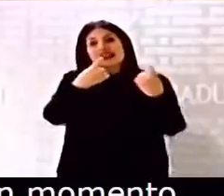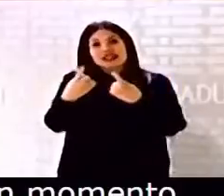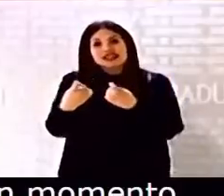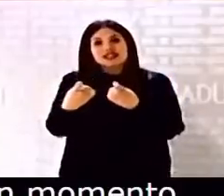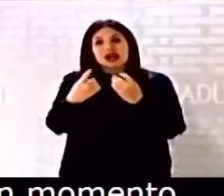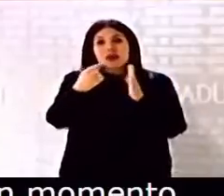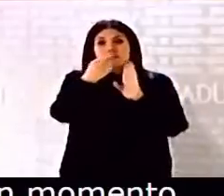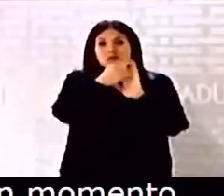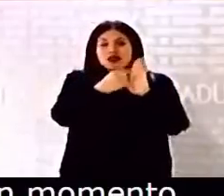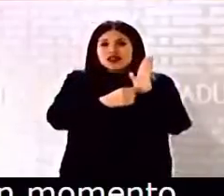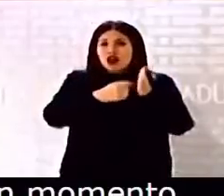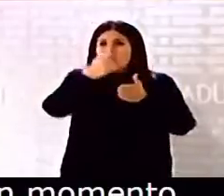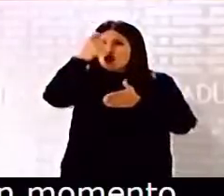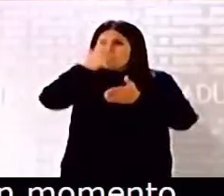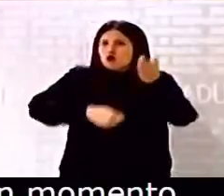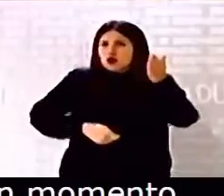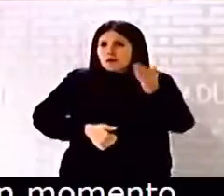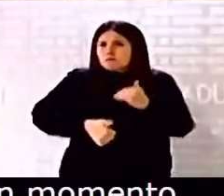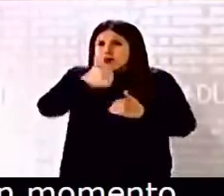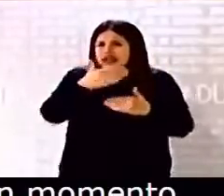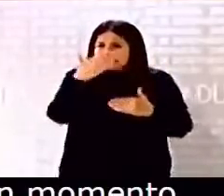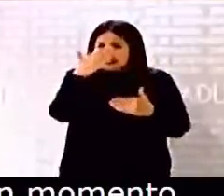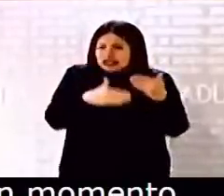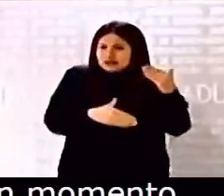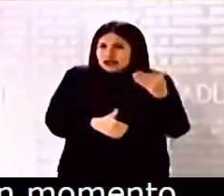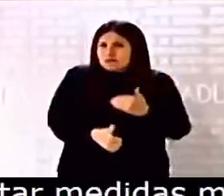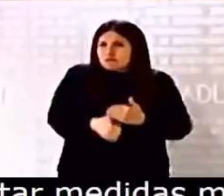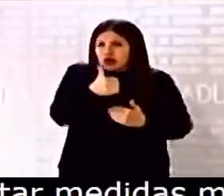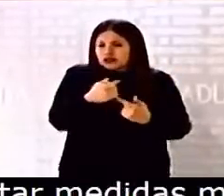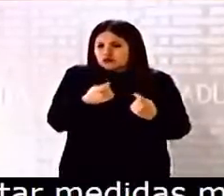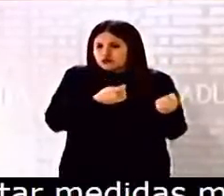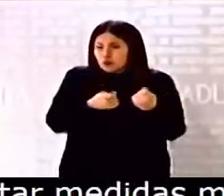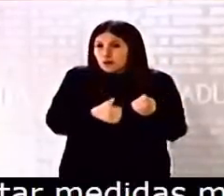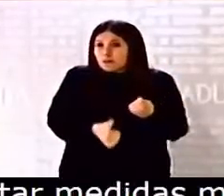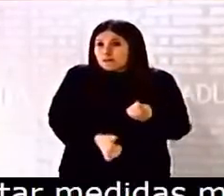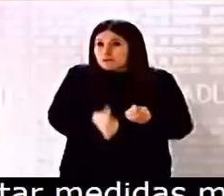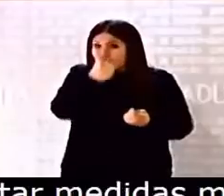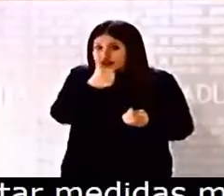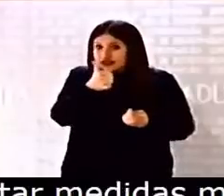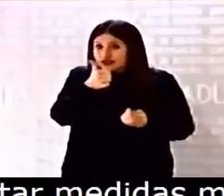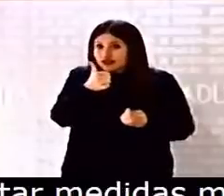adoptar medidas más restrictivas que lo que propone la orden comunicada,